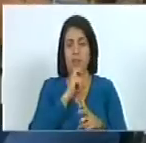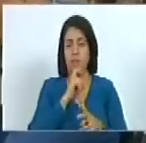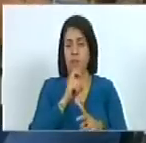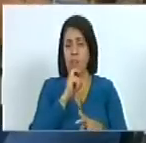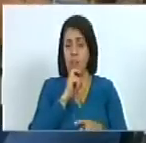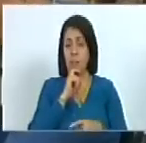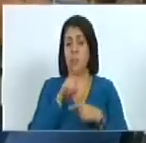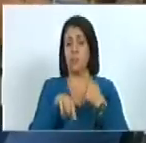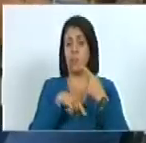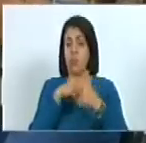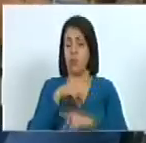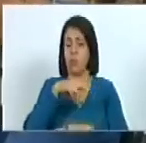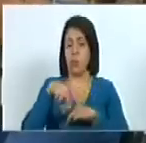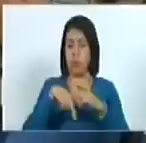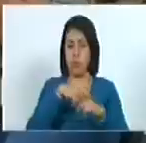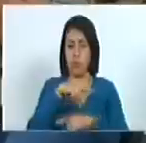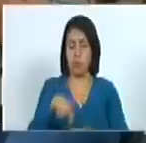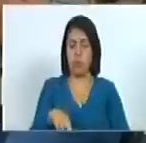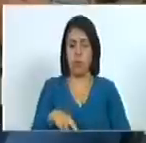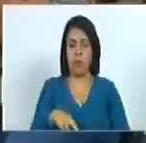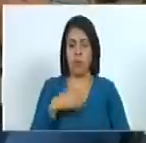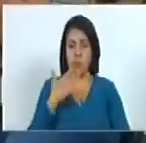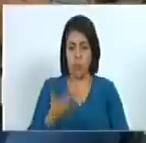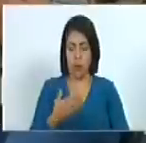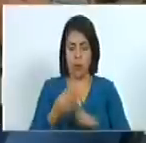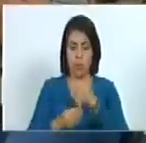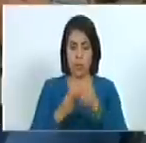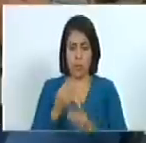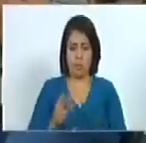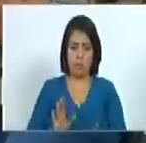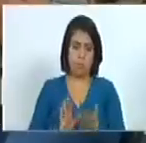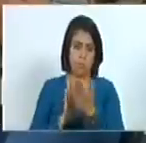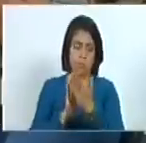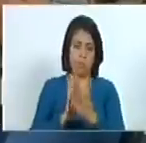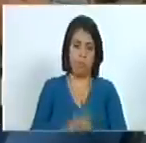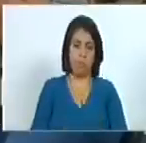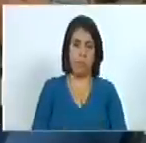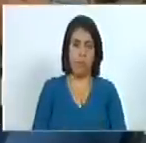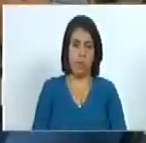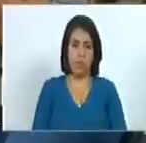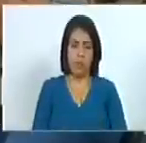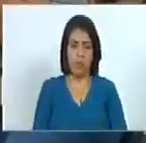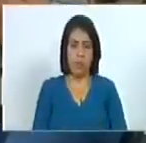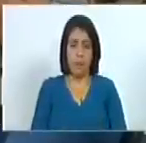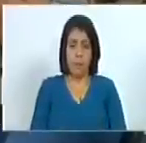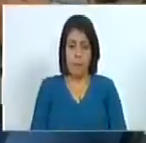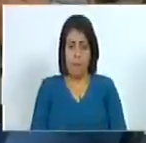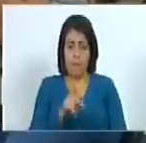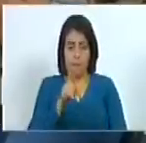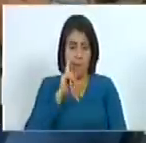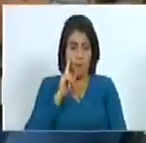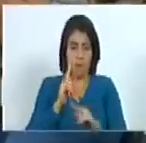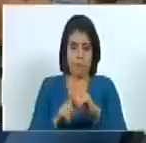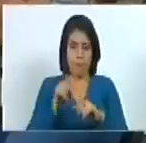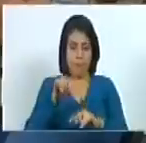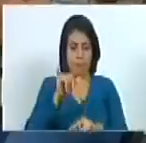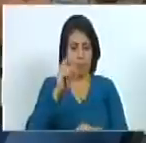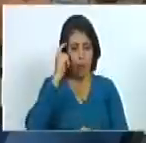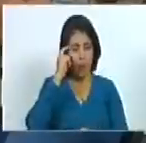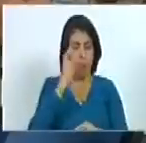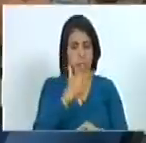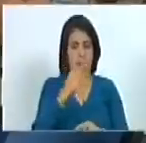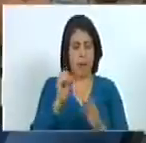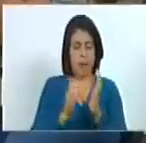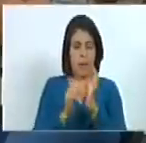dificultades que la revolución pueda afrontar. Esa fue la clave para que ese día 30 de